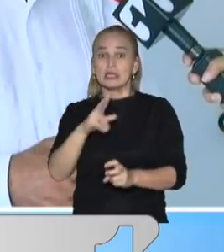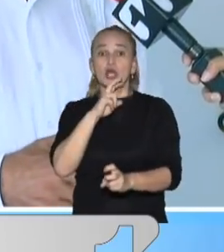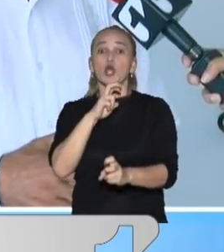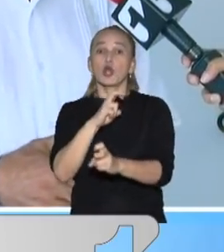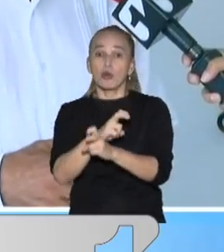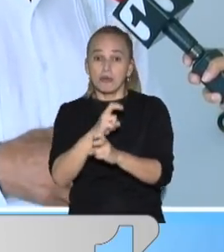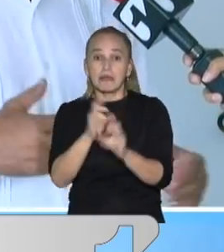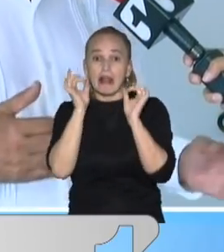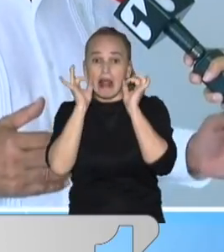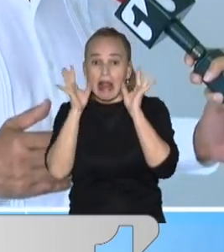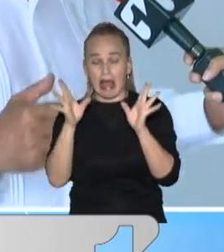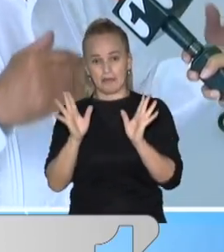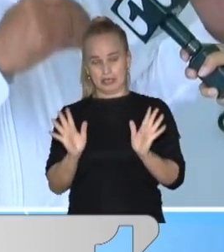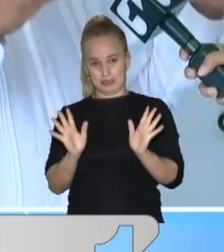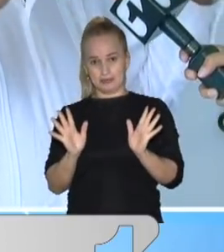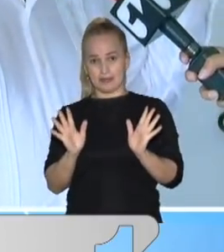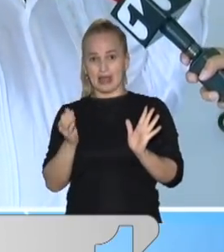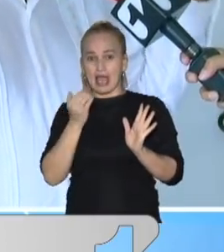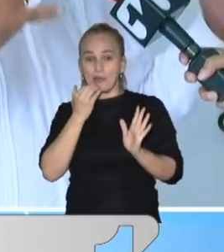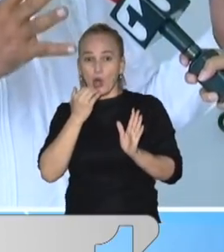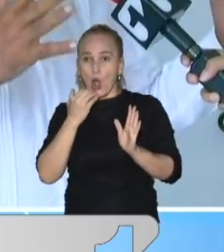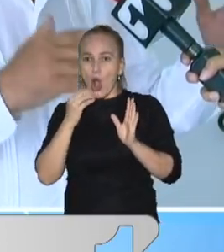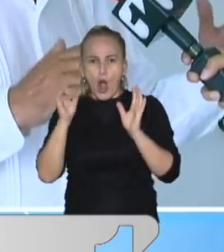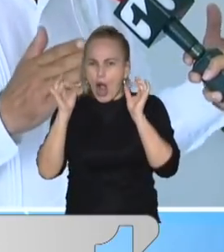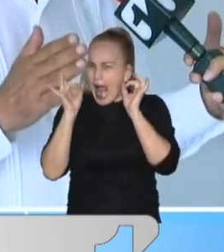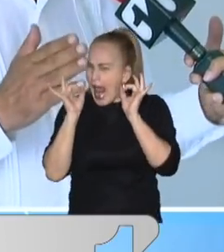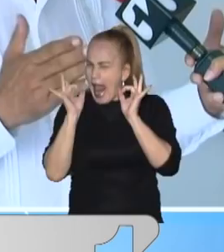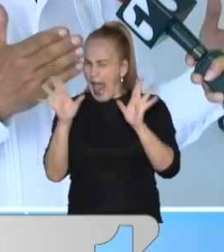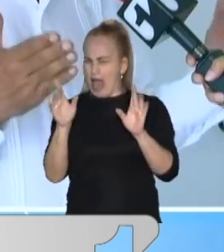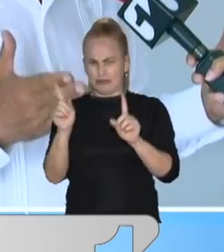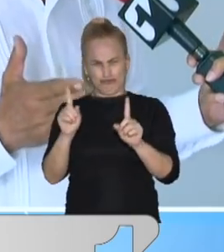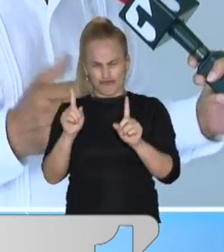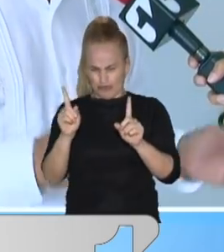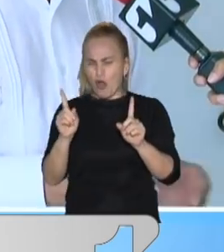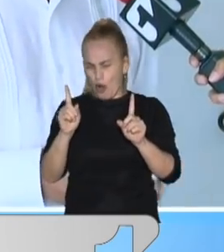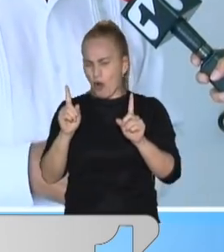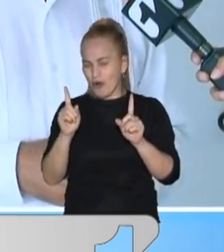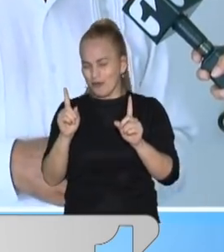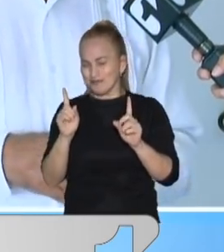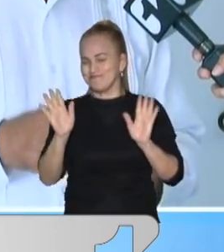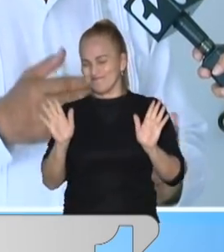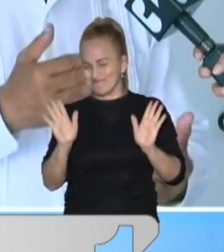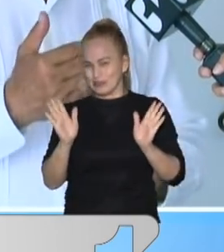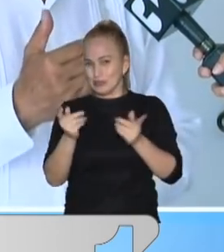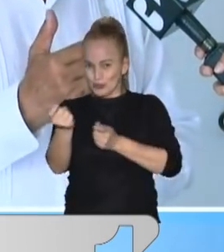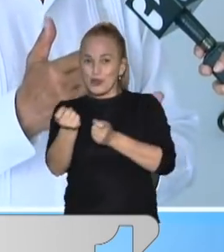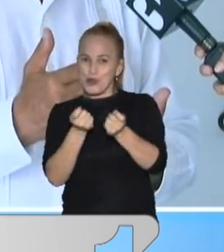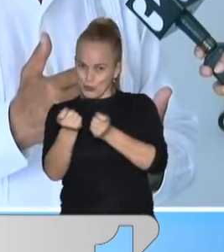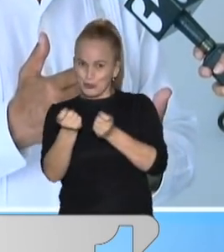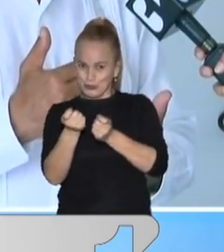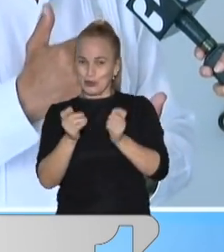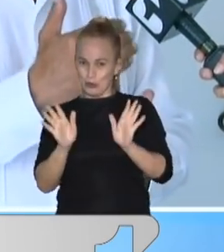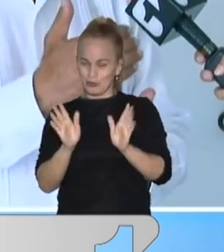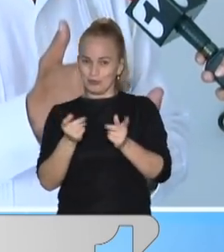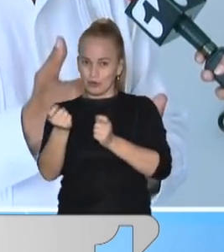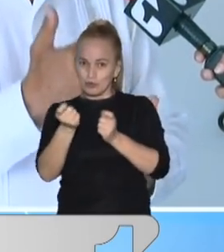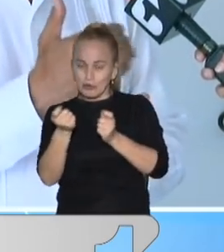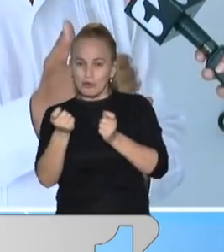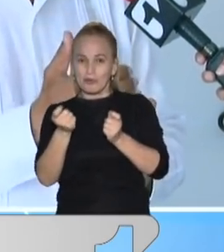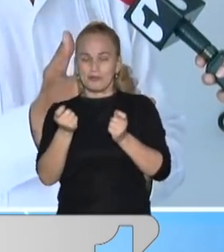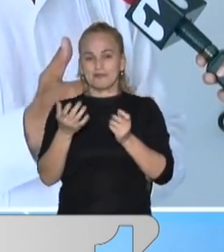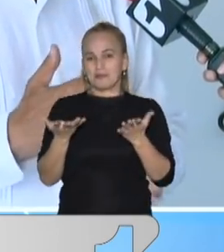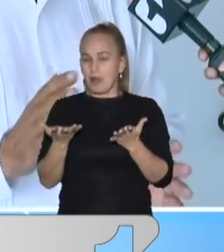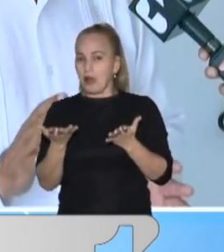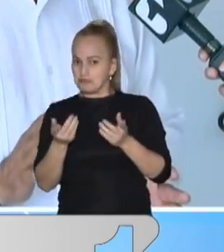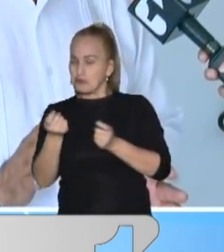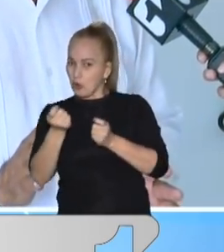crítica, pero no en estado de alarma para que la población no entre en pánico. Todavía tenemos margen de